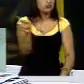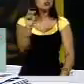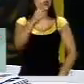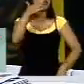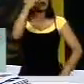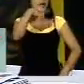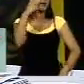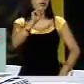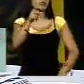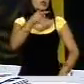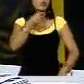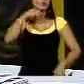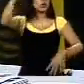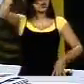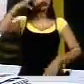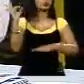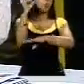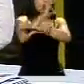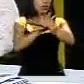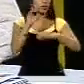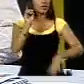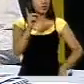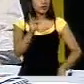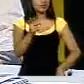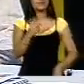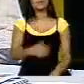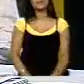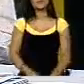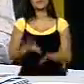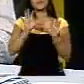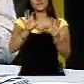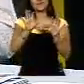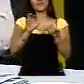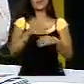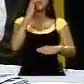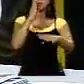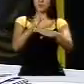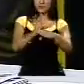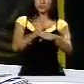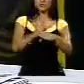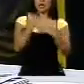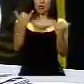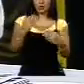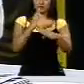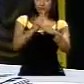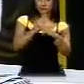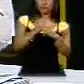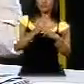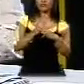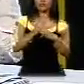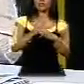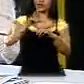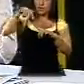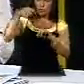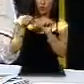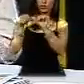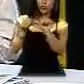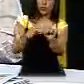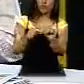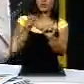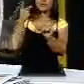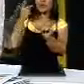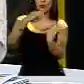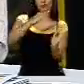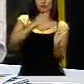Desconectalo. Vamos, camarada, a identificar el canal Vive, canal de la comunicación popular, y luego regresamos con el